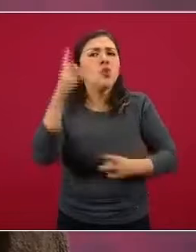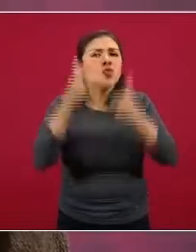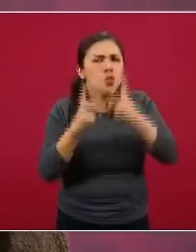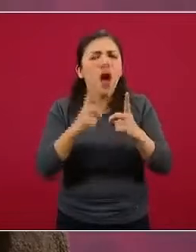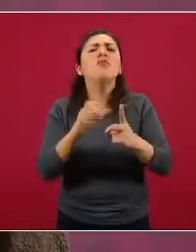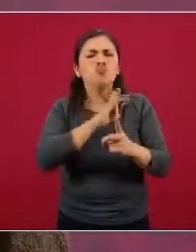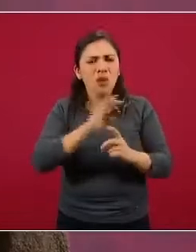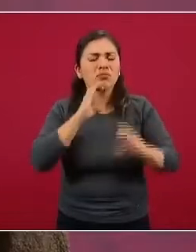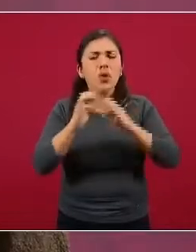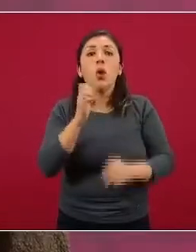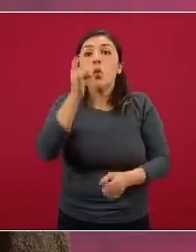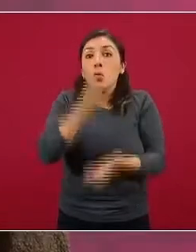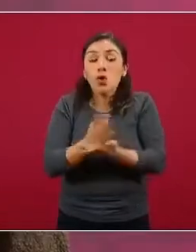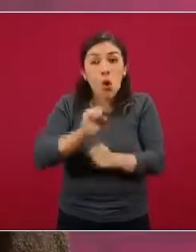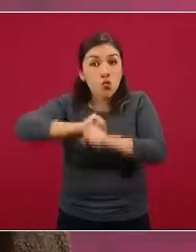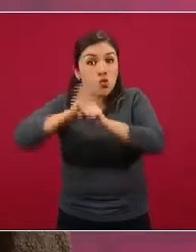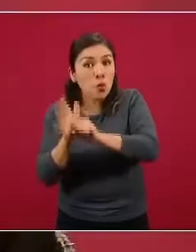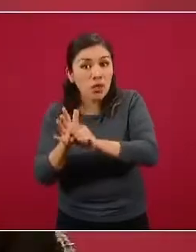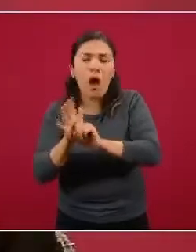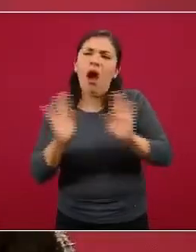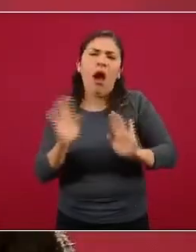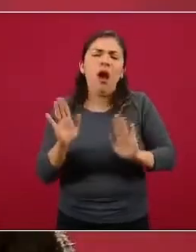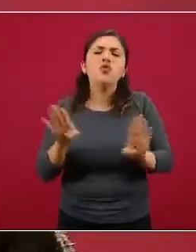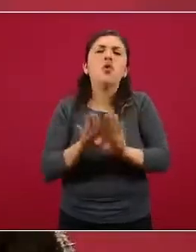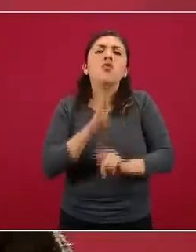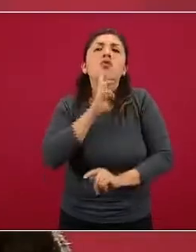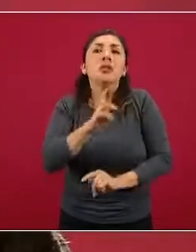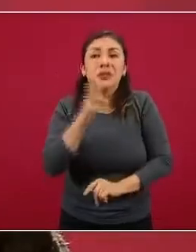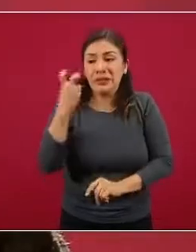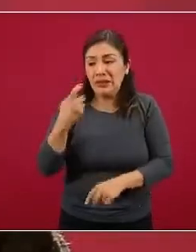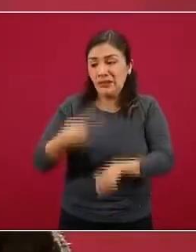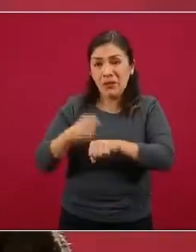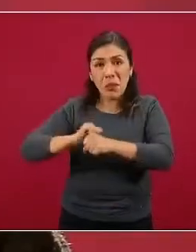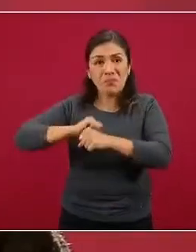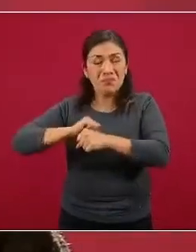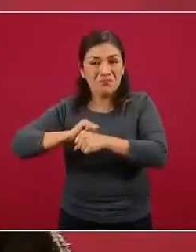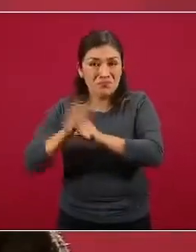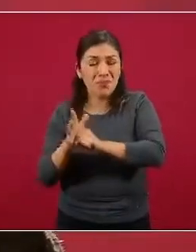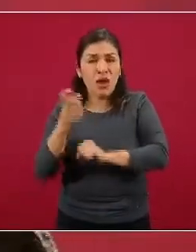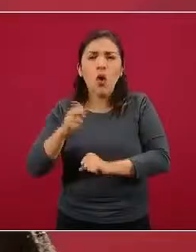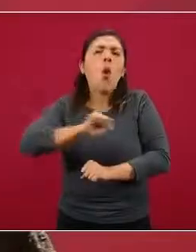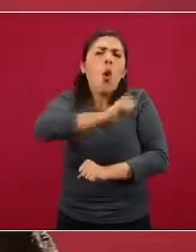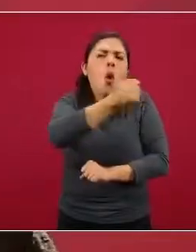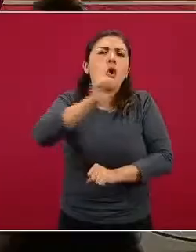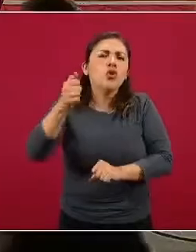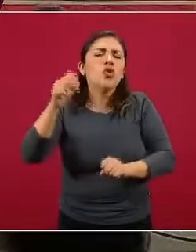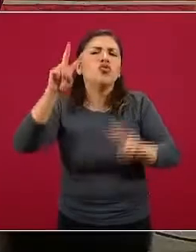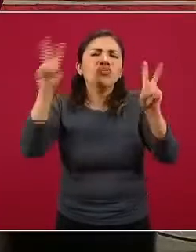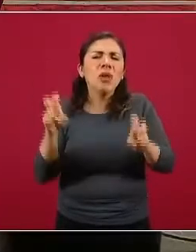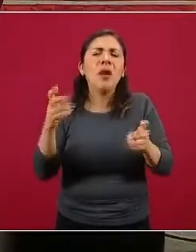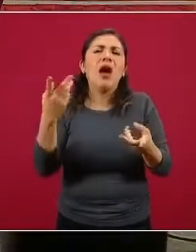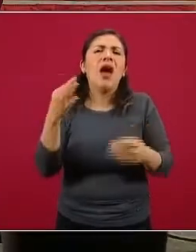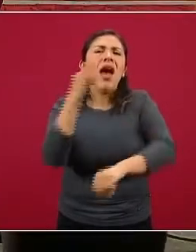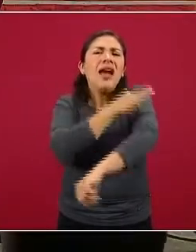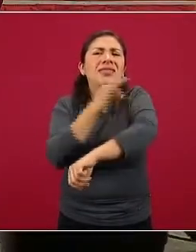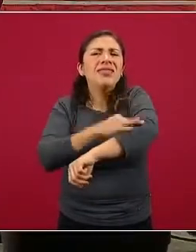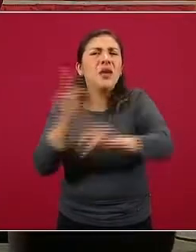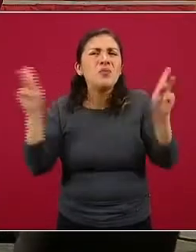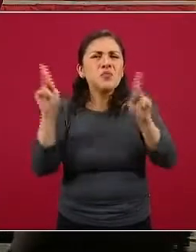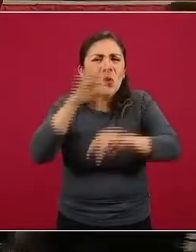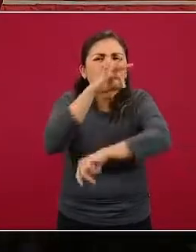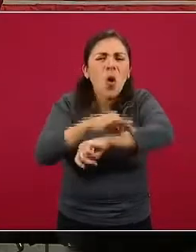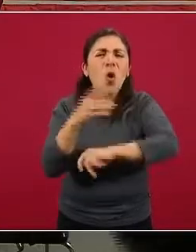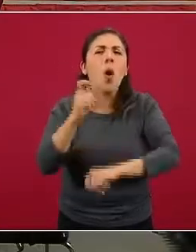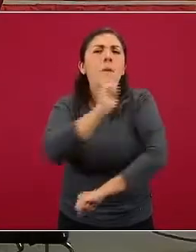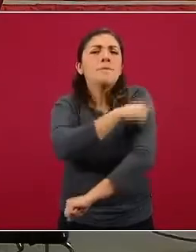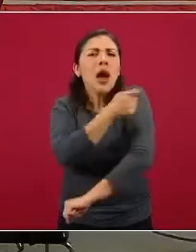solamente sobre COVID-19 y la respuesta a la epidemia, sino sobre cualquier otro tema. sobre el dengue, sobre las vacunas, sobre